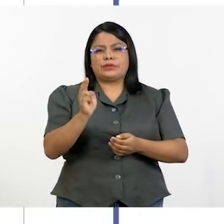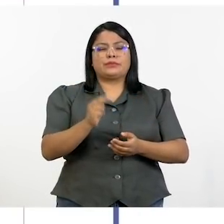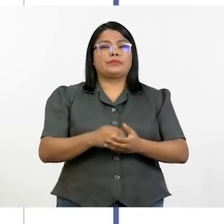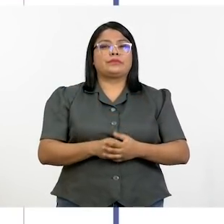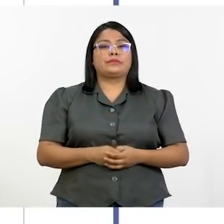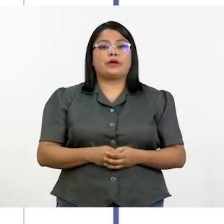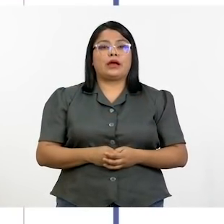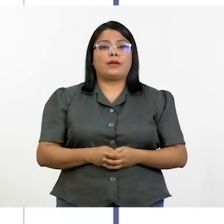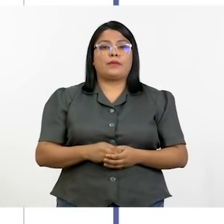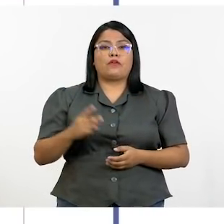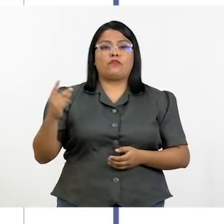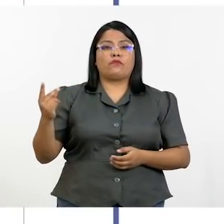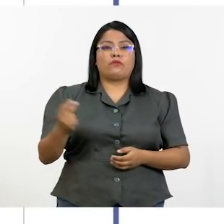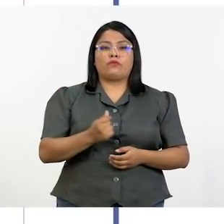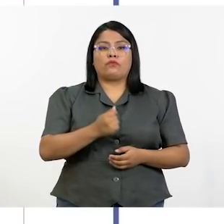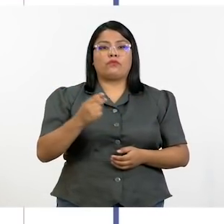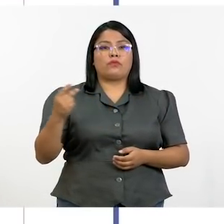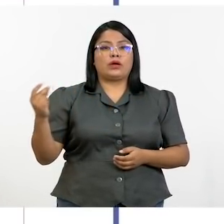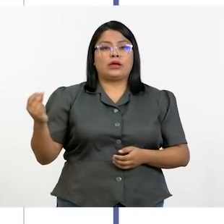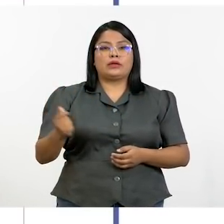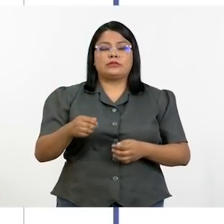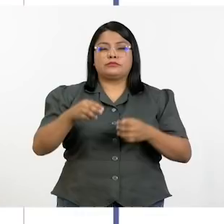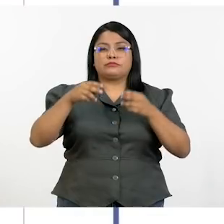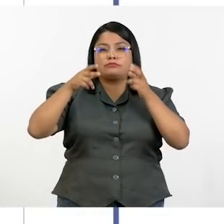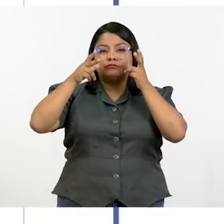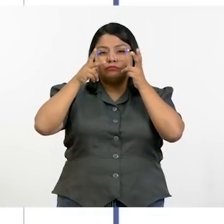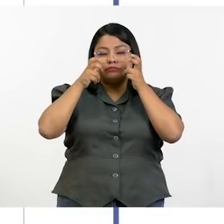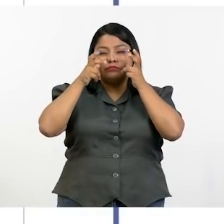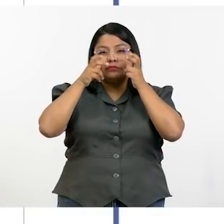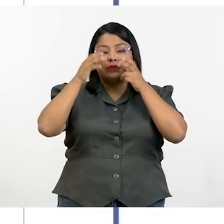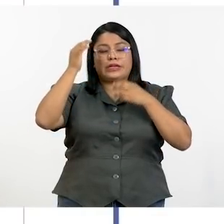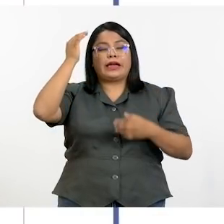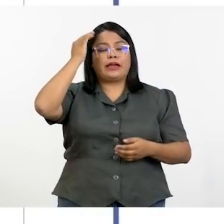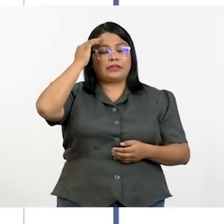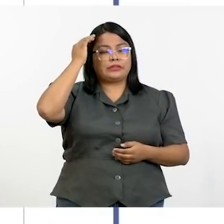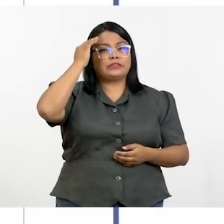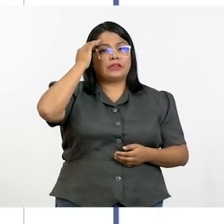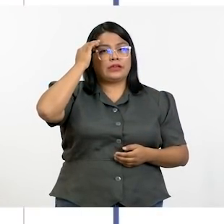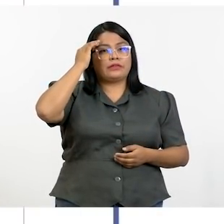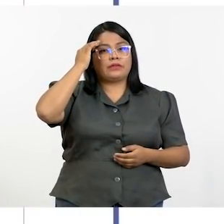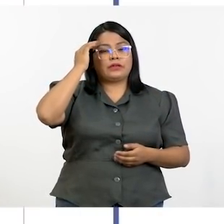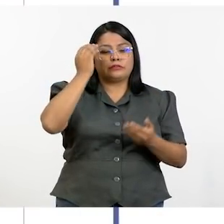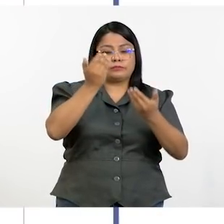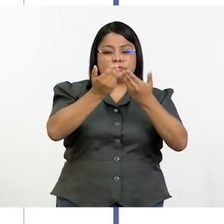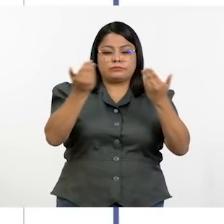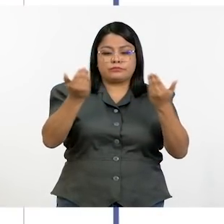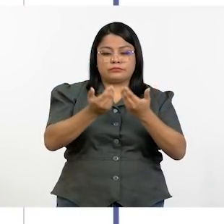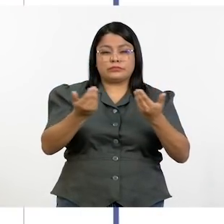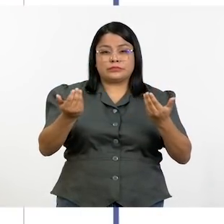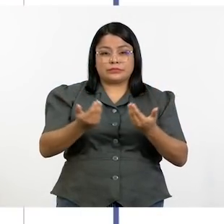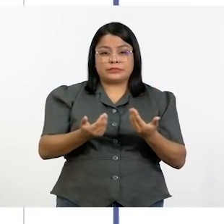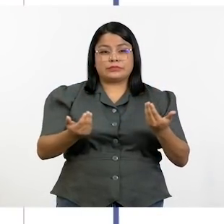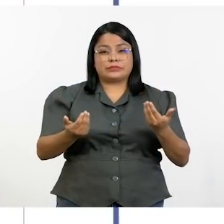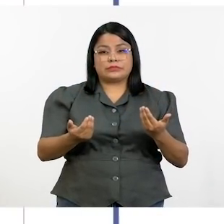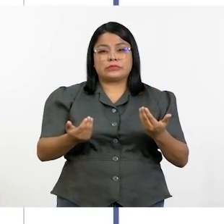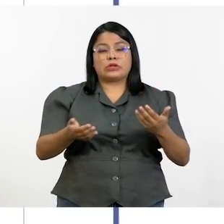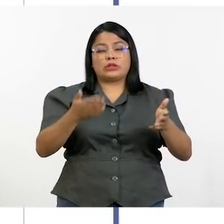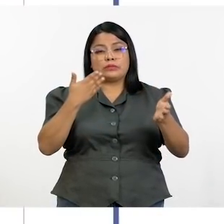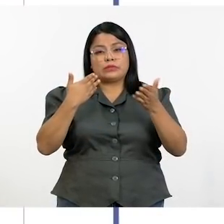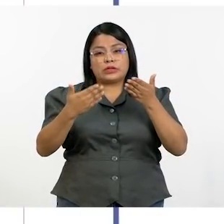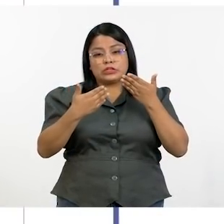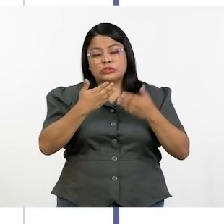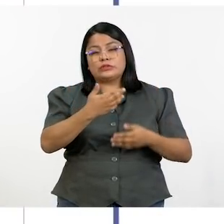texto. Esto para facilitar de manera visual la identificación de los apartados con orientaciones